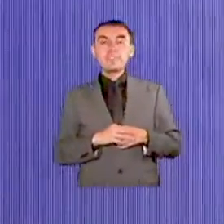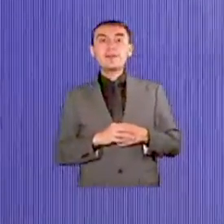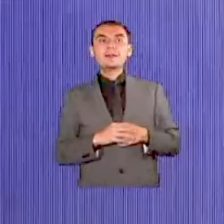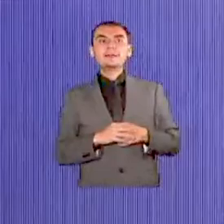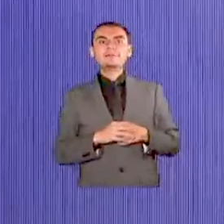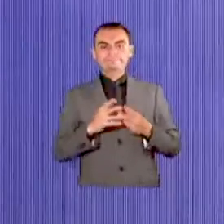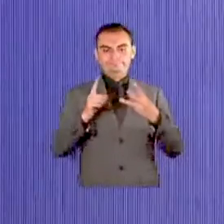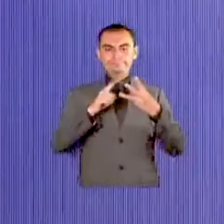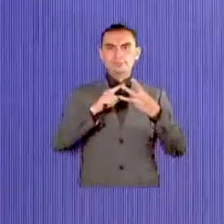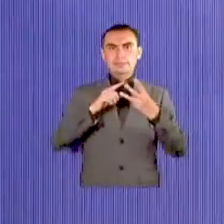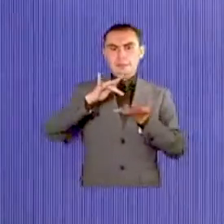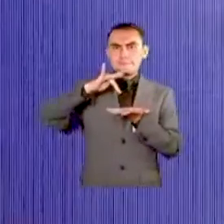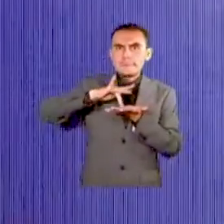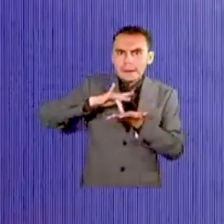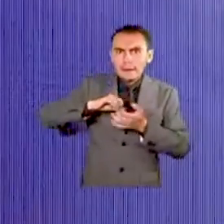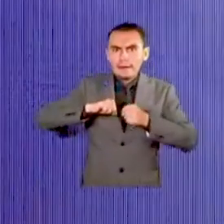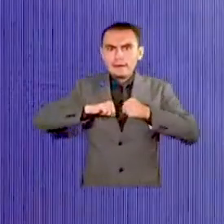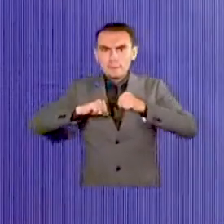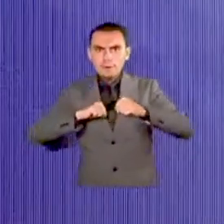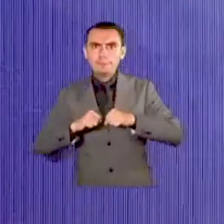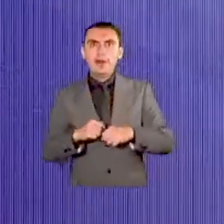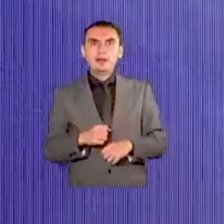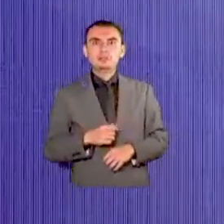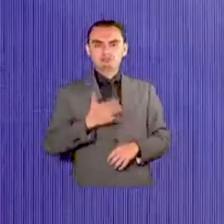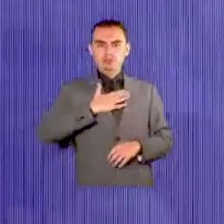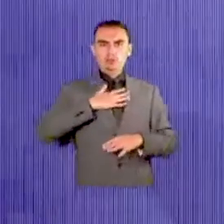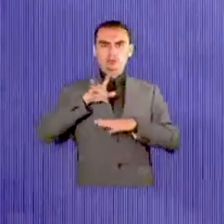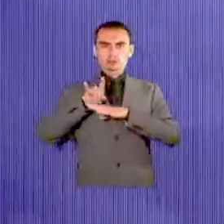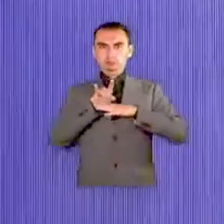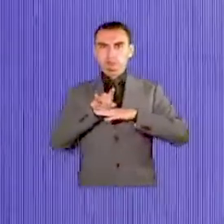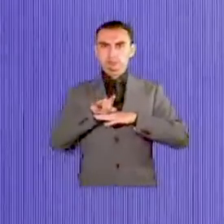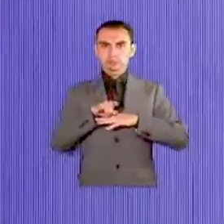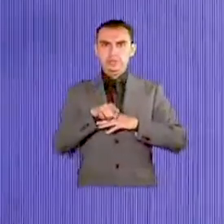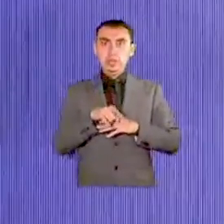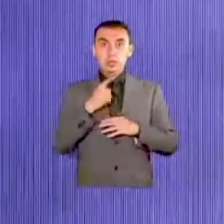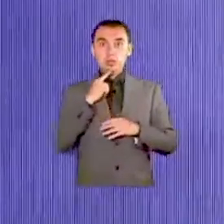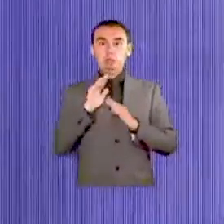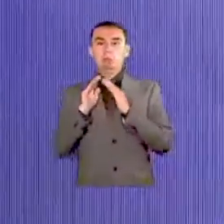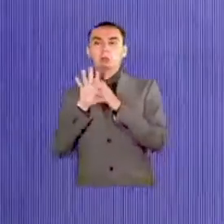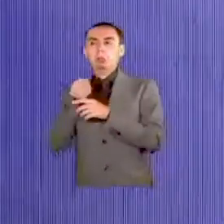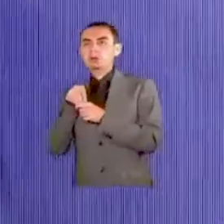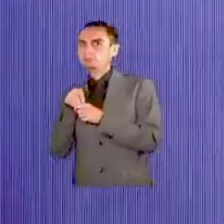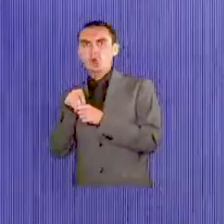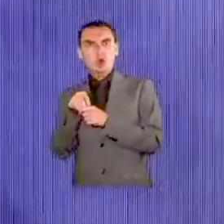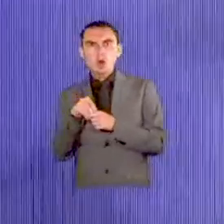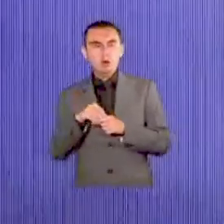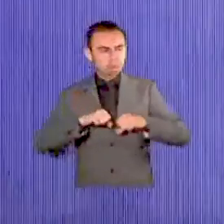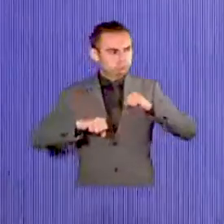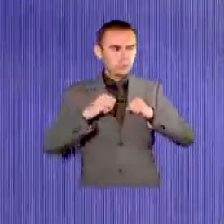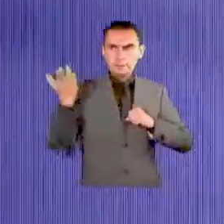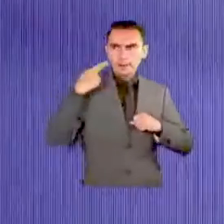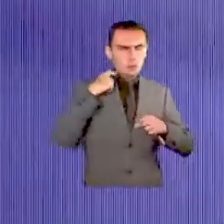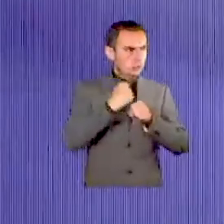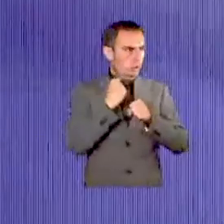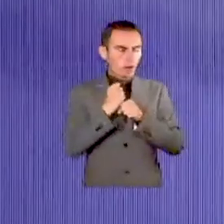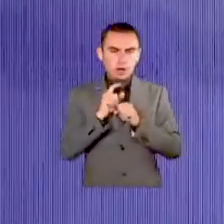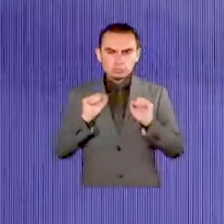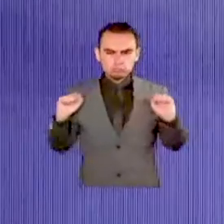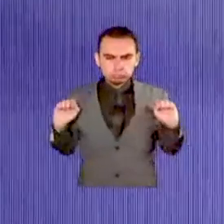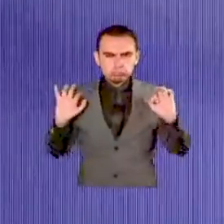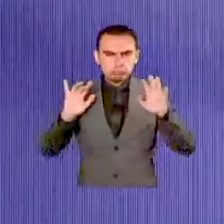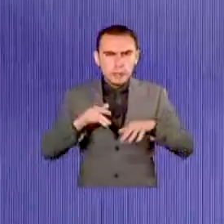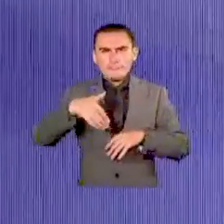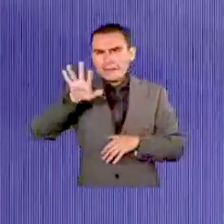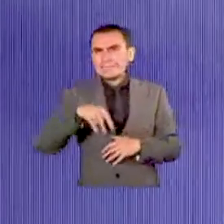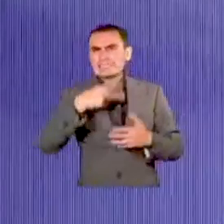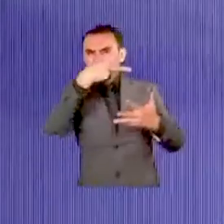supuesto participando de todos los puestos de mando unificado, participamos en más de 700 puestos de mando unificado, participamos